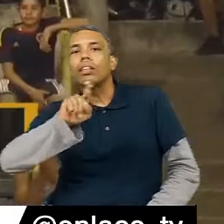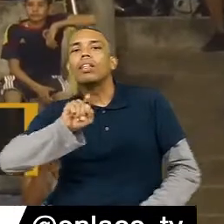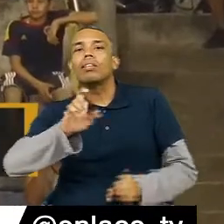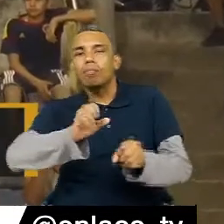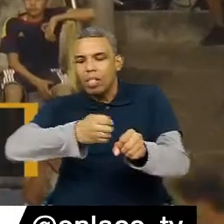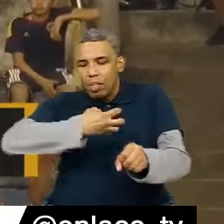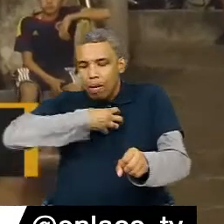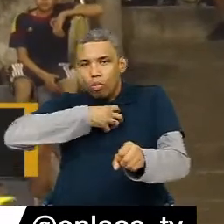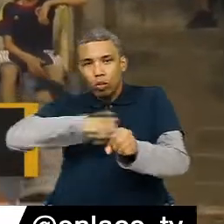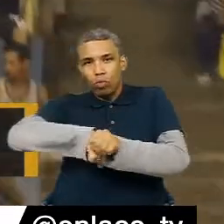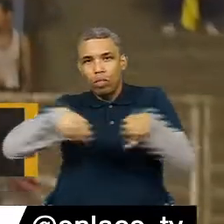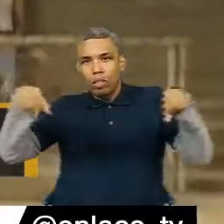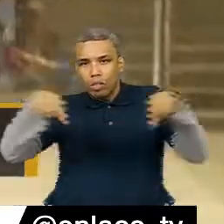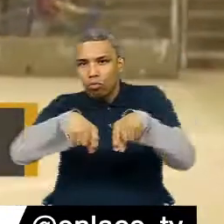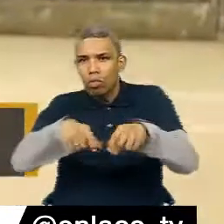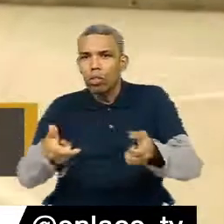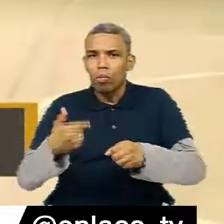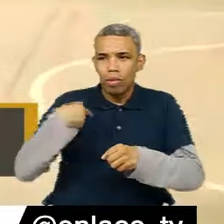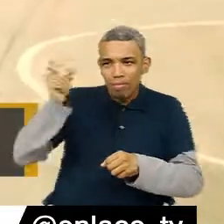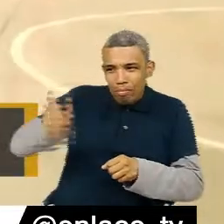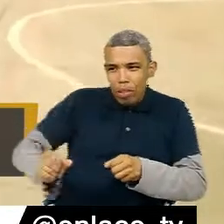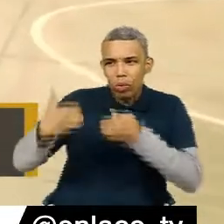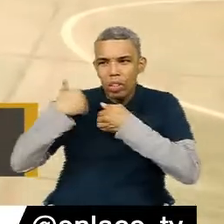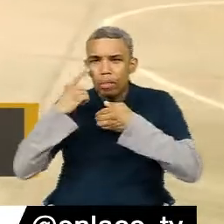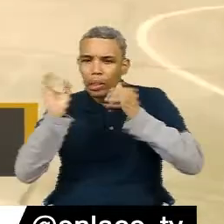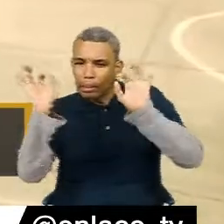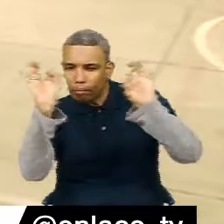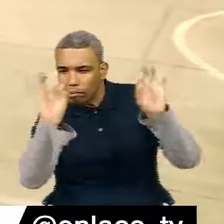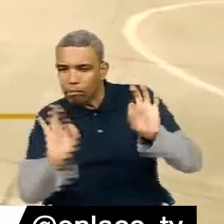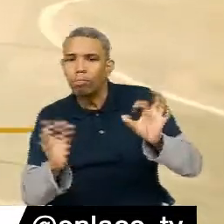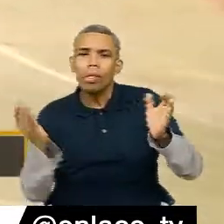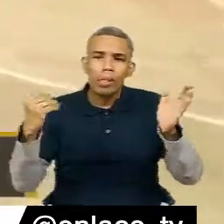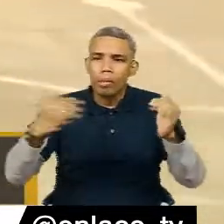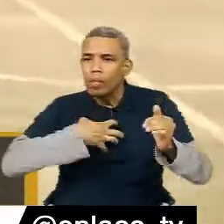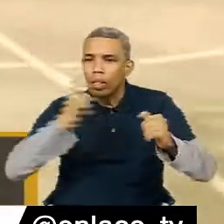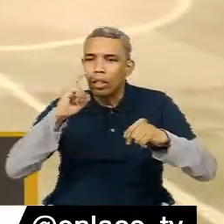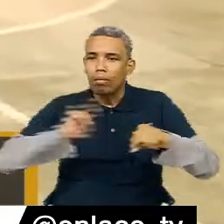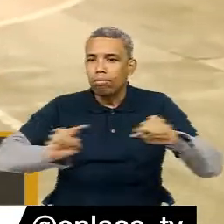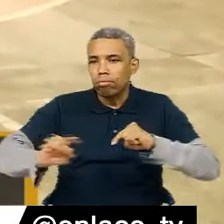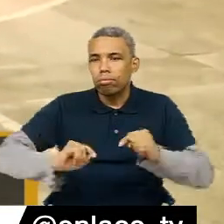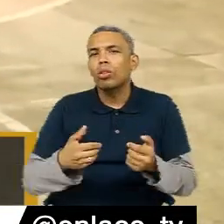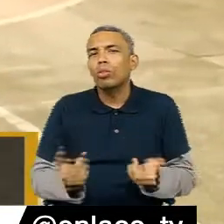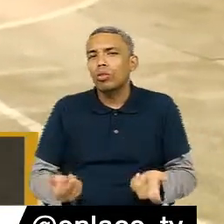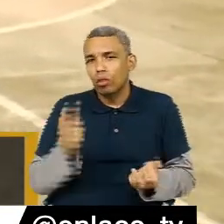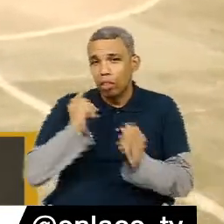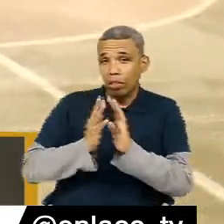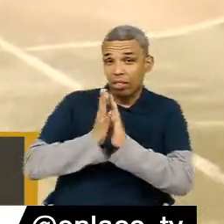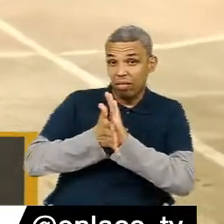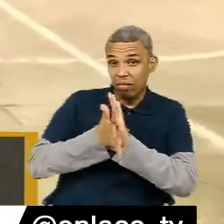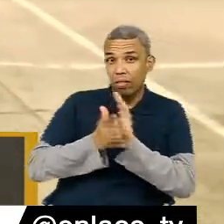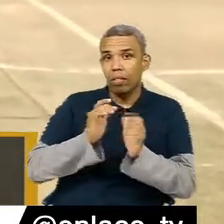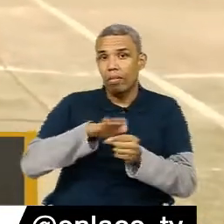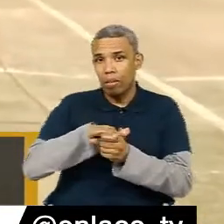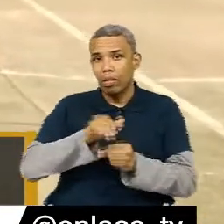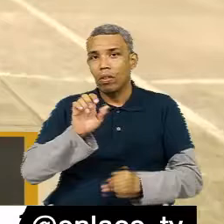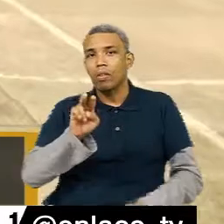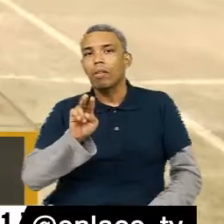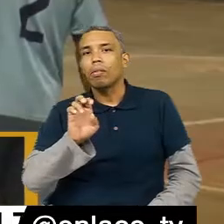es uno de los espacios favoritos de la comunidad del barrio El Progreso, polideportiva que gracias a estos torneos de microfútbol ha recobrado la vida. Estamos